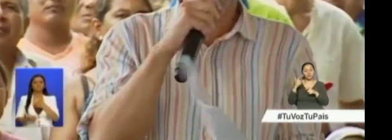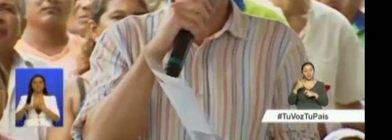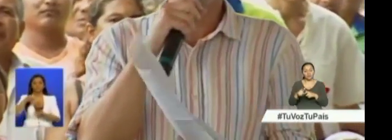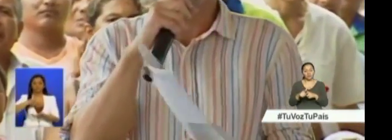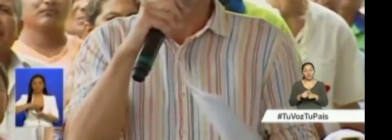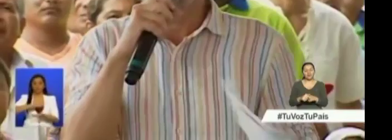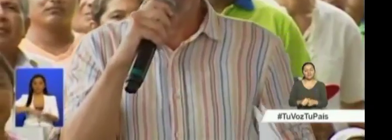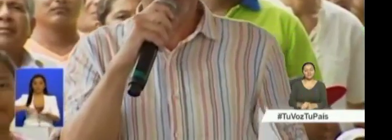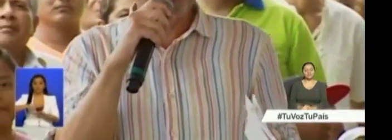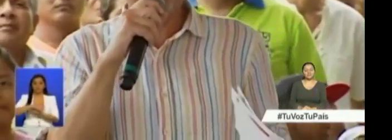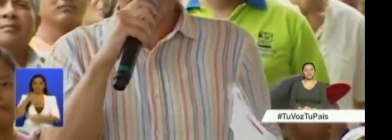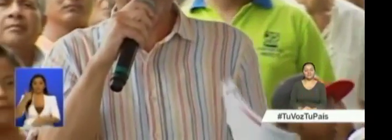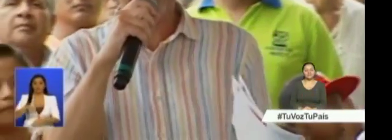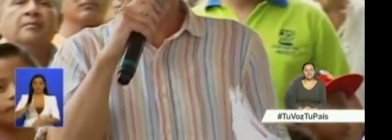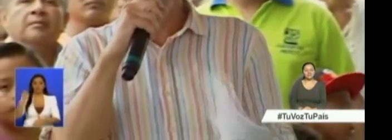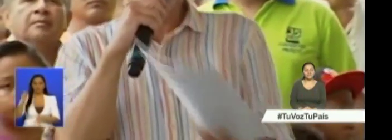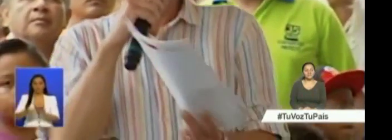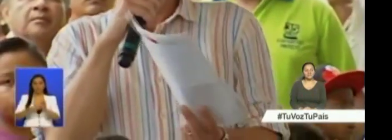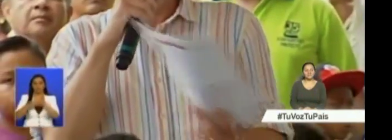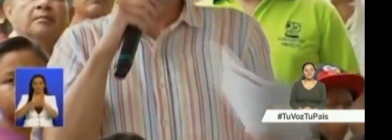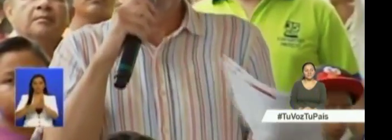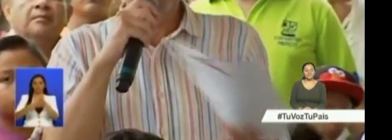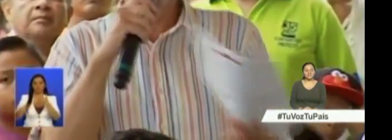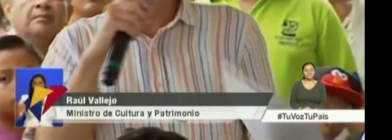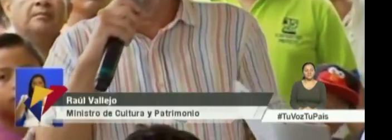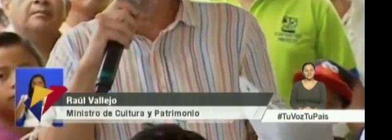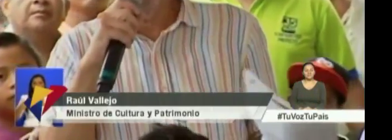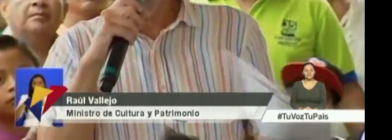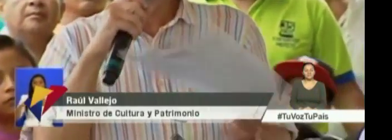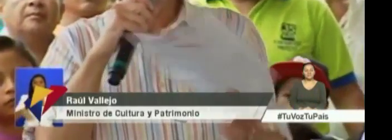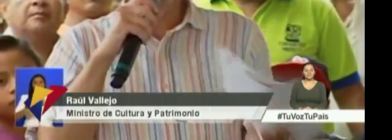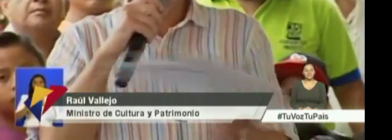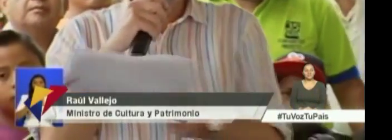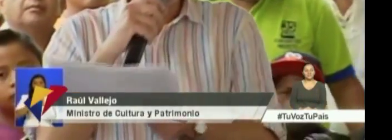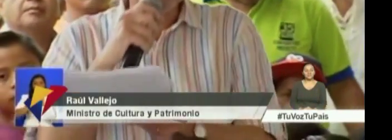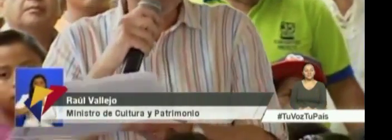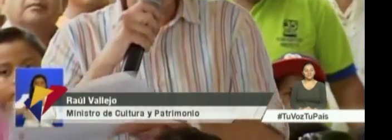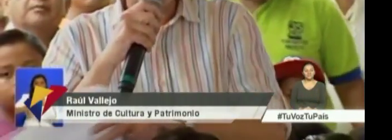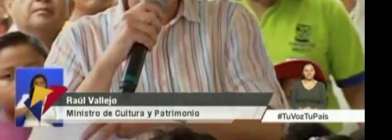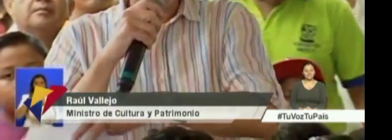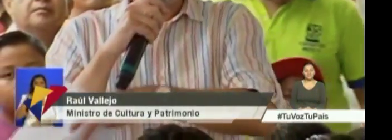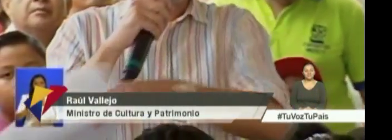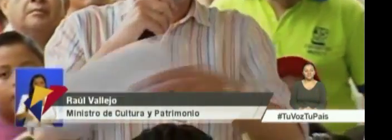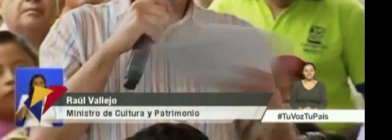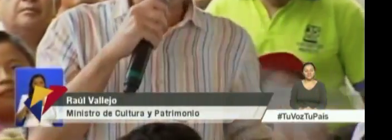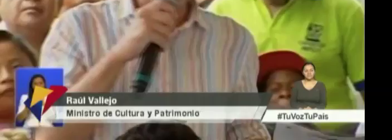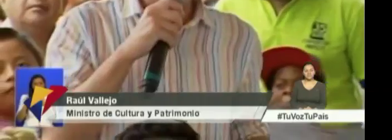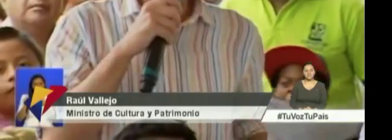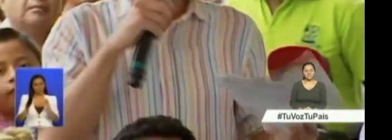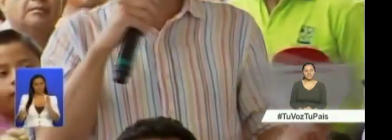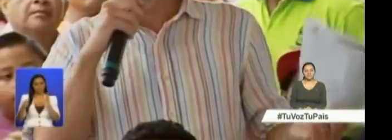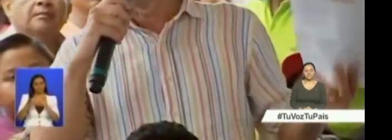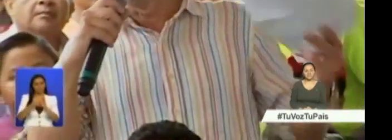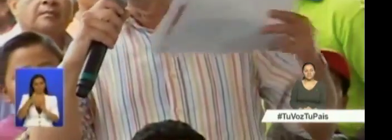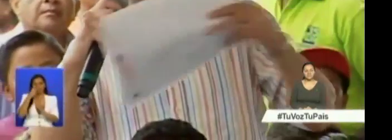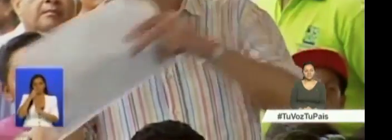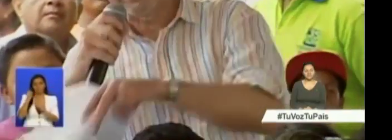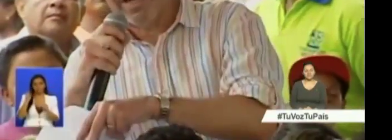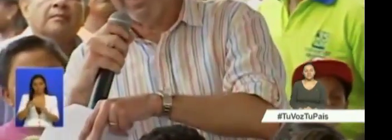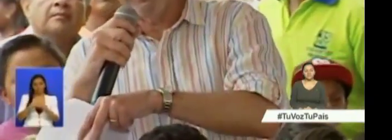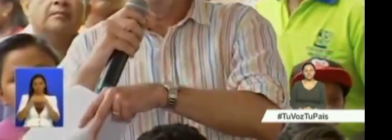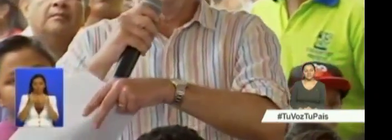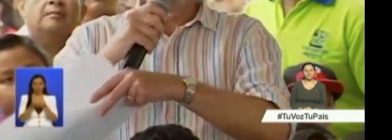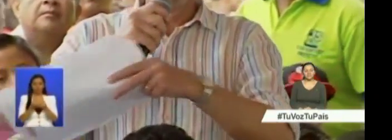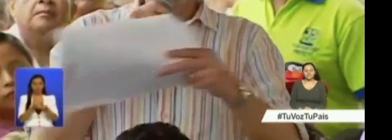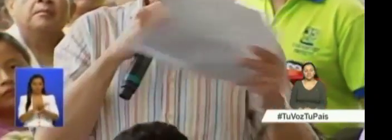en un escenario de las artes, que toda la ciudad sea un escenario para un espectáculo en donde hay grupos de